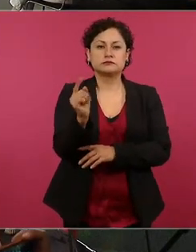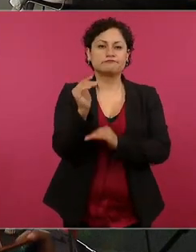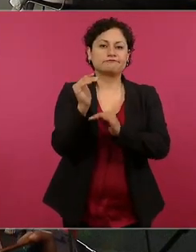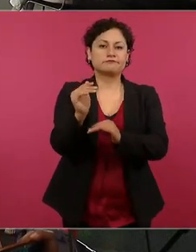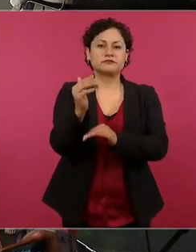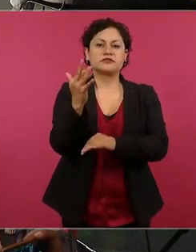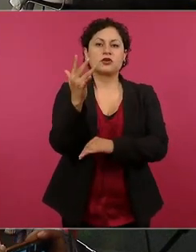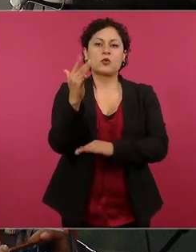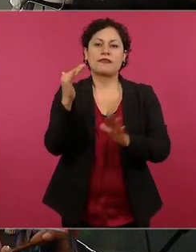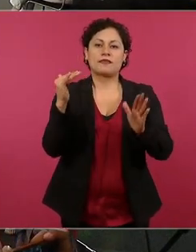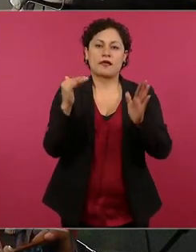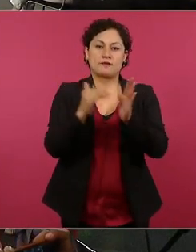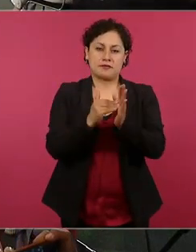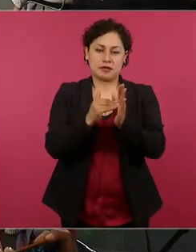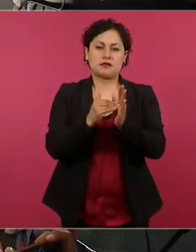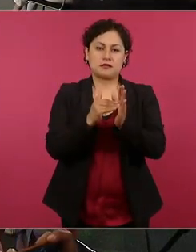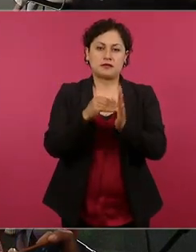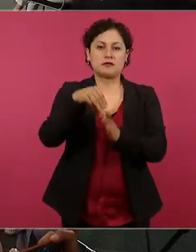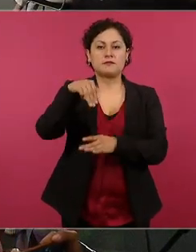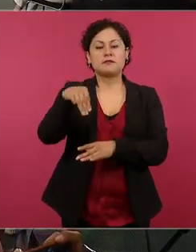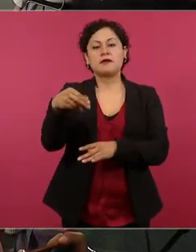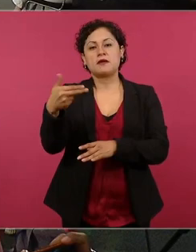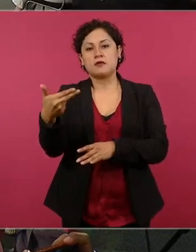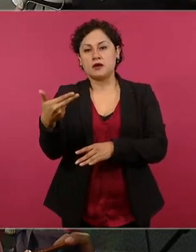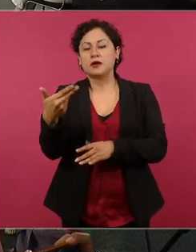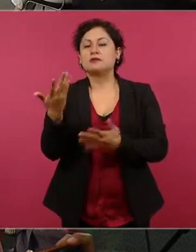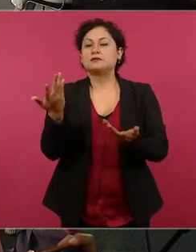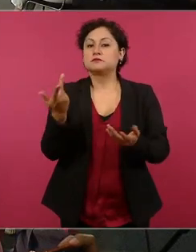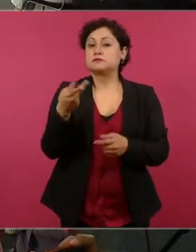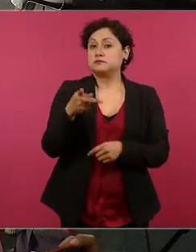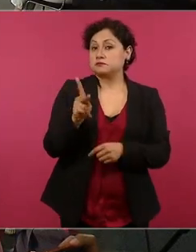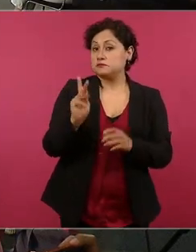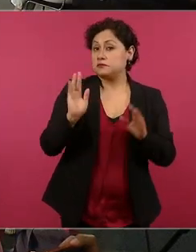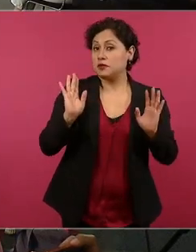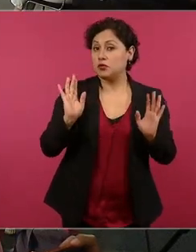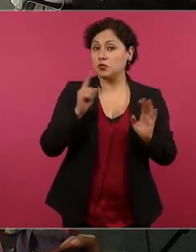O sea, pero estamos atendiendo esto.